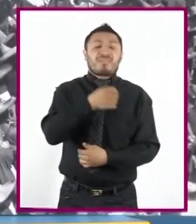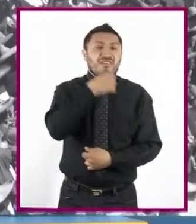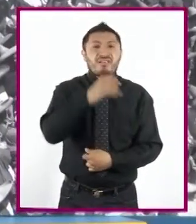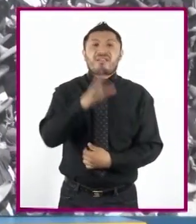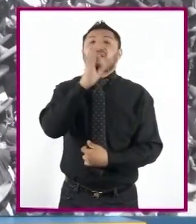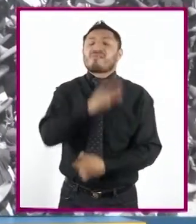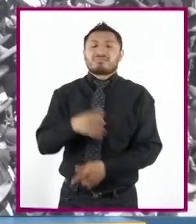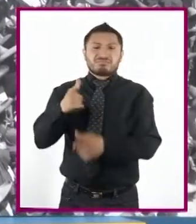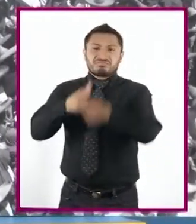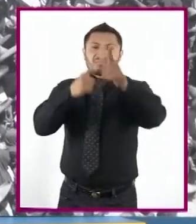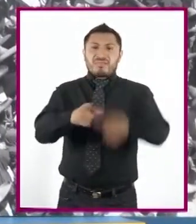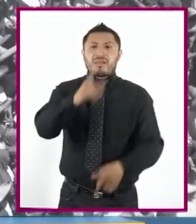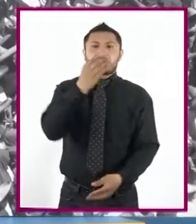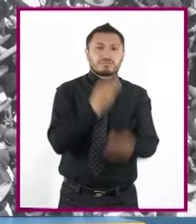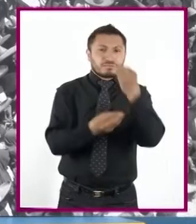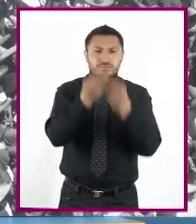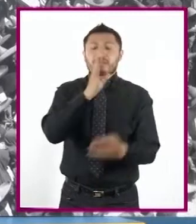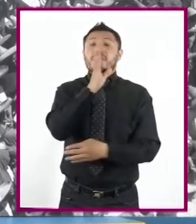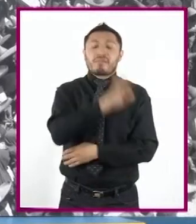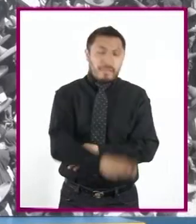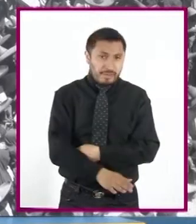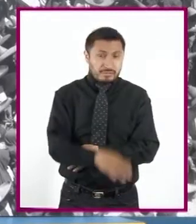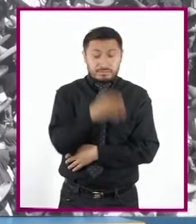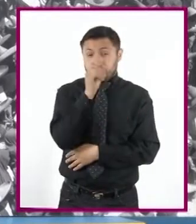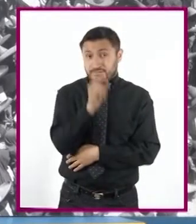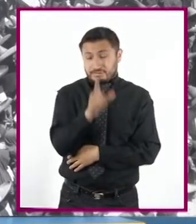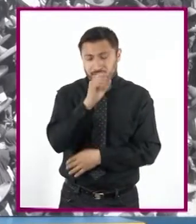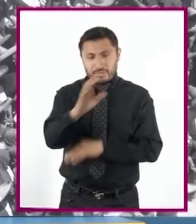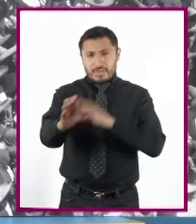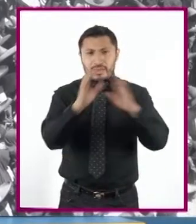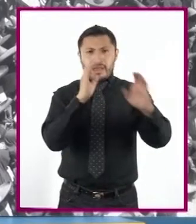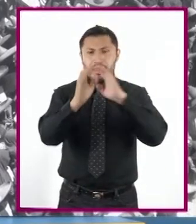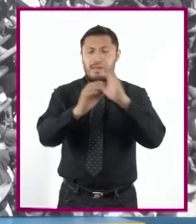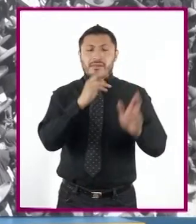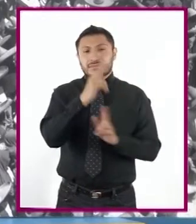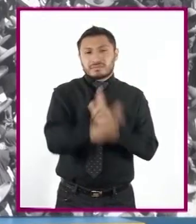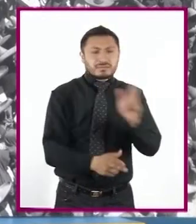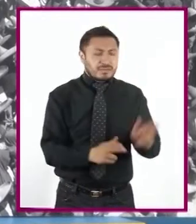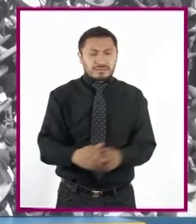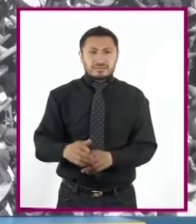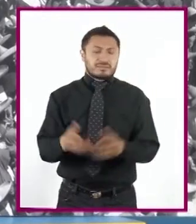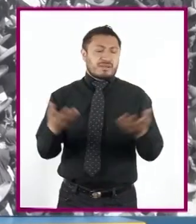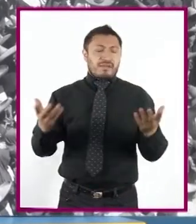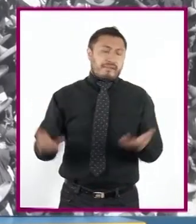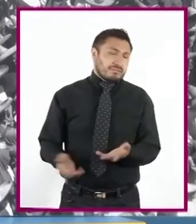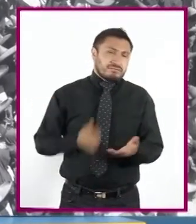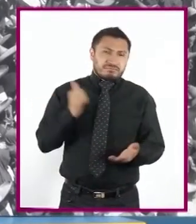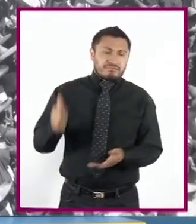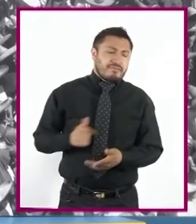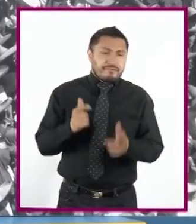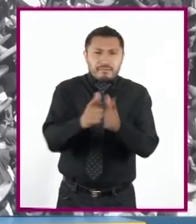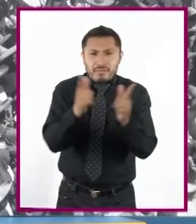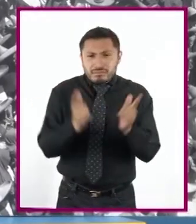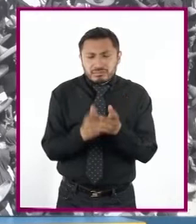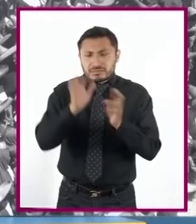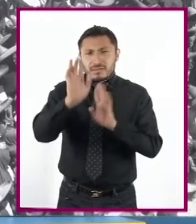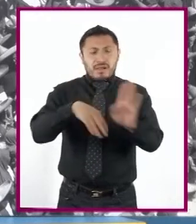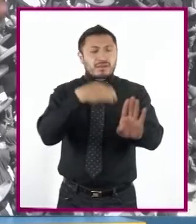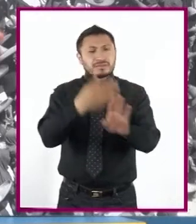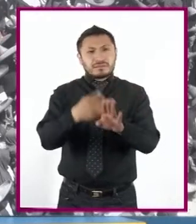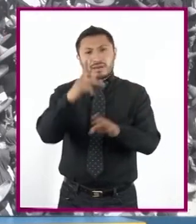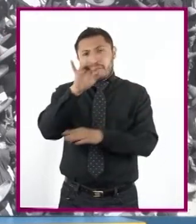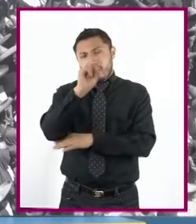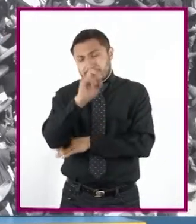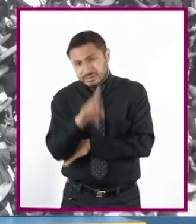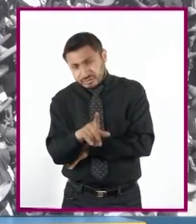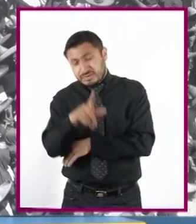armado y mal alimentado. Además, la comunicación ferroviaria, aprovechada por los grupos revolucionarios de Pascual Orozco y